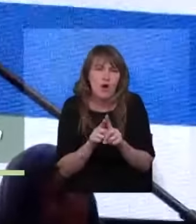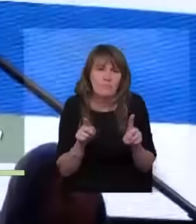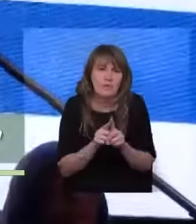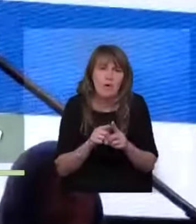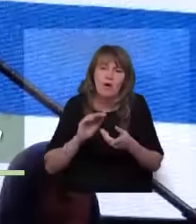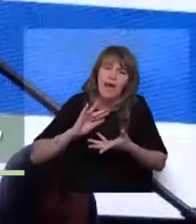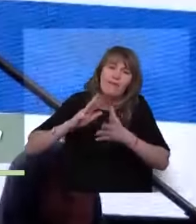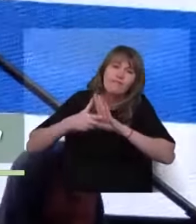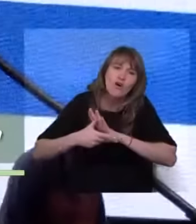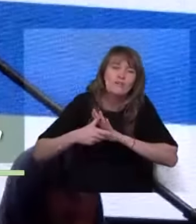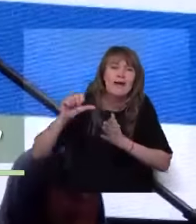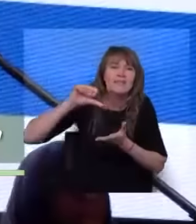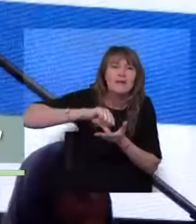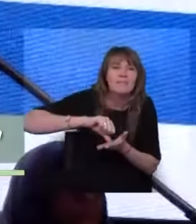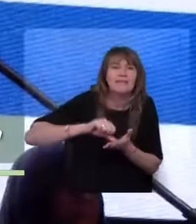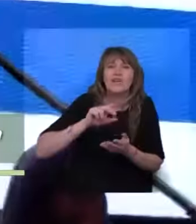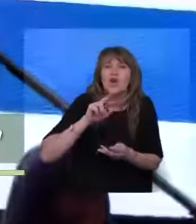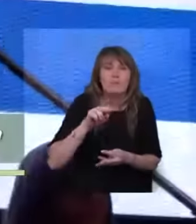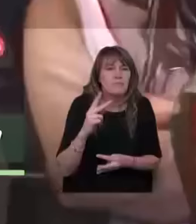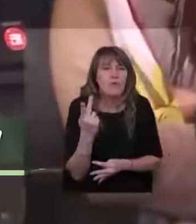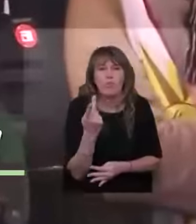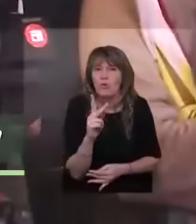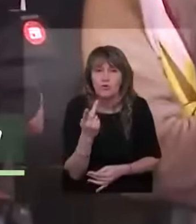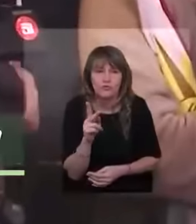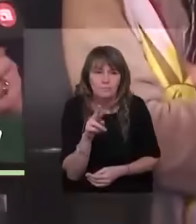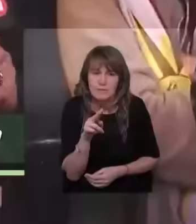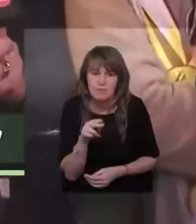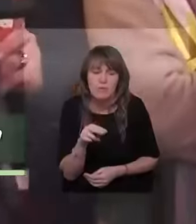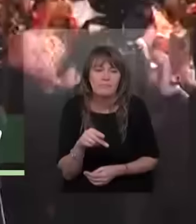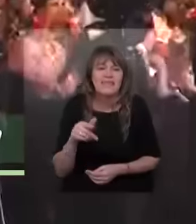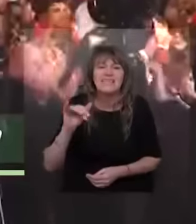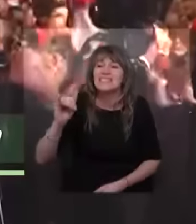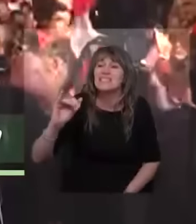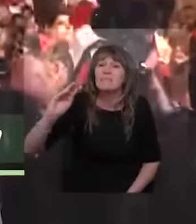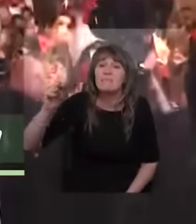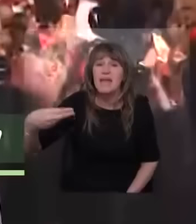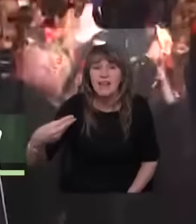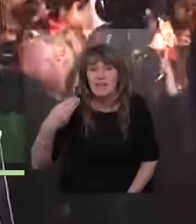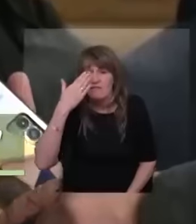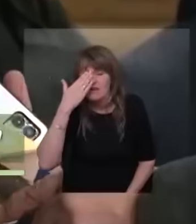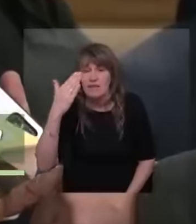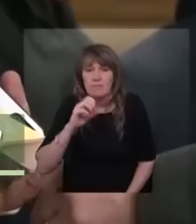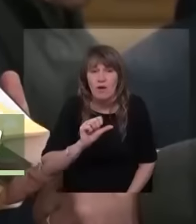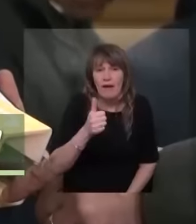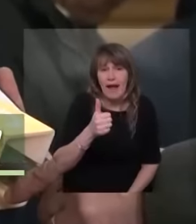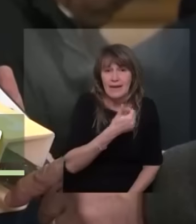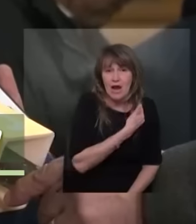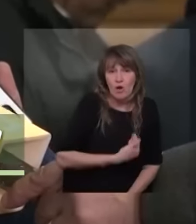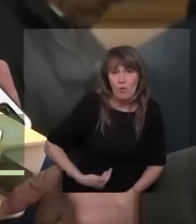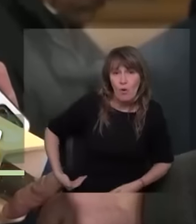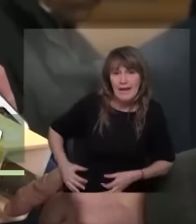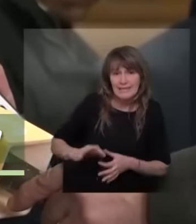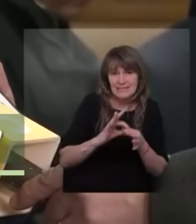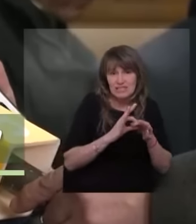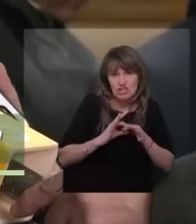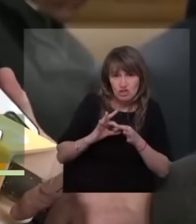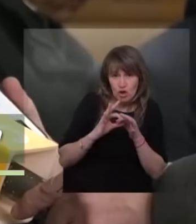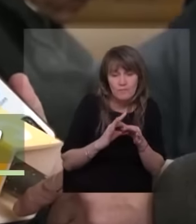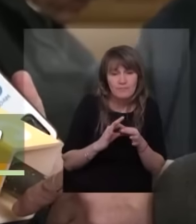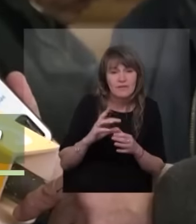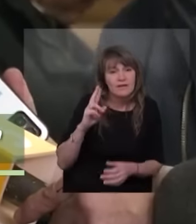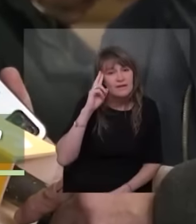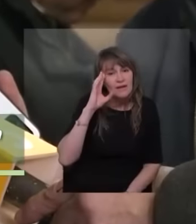de país son dos y son los mismos Yo siempre digo que pierde el frente amplio y que gane la coalición pasa que como uno es más estridente que el otro la recordación